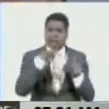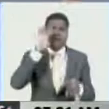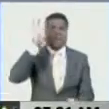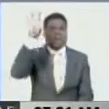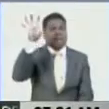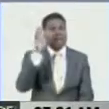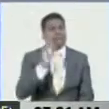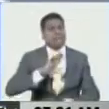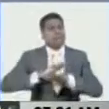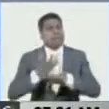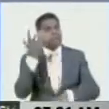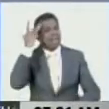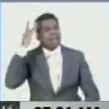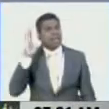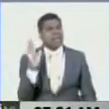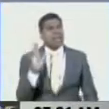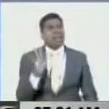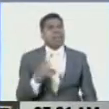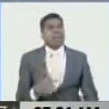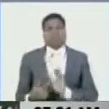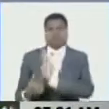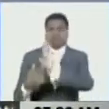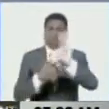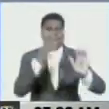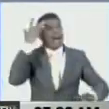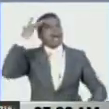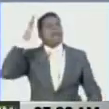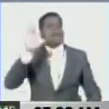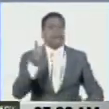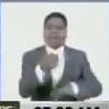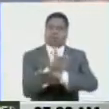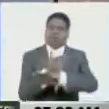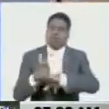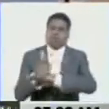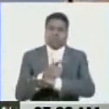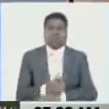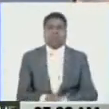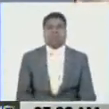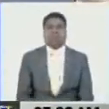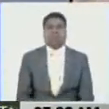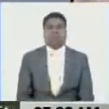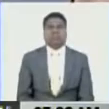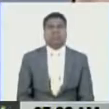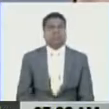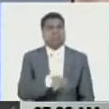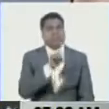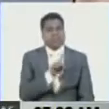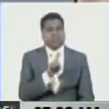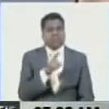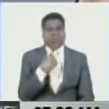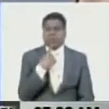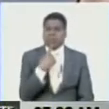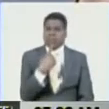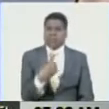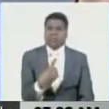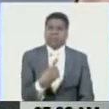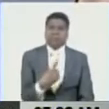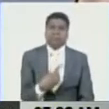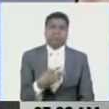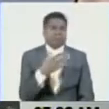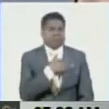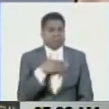patria? ¿Y por qué cree? Pues es una expresión de la credibilidad del gobierno. Entonces, por un lado, el discurso que